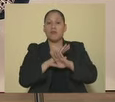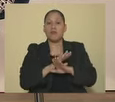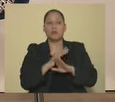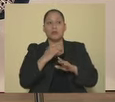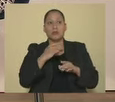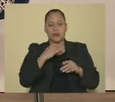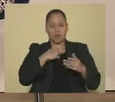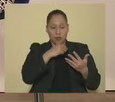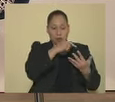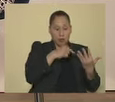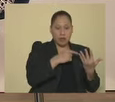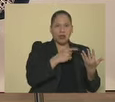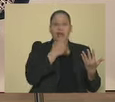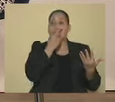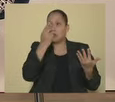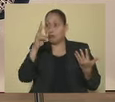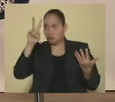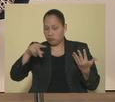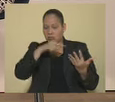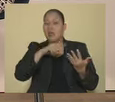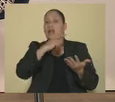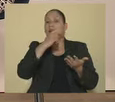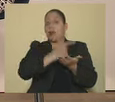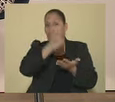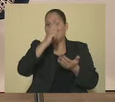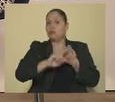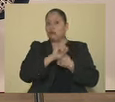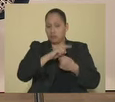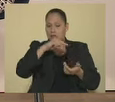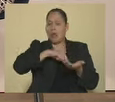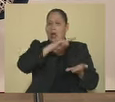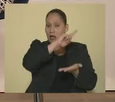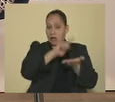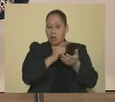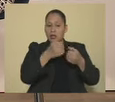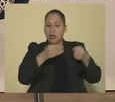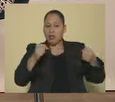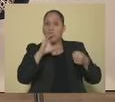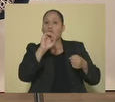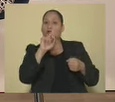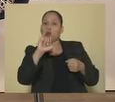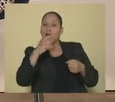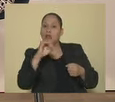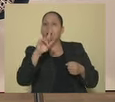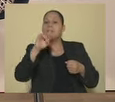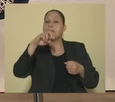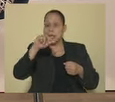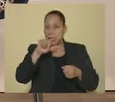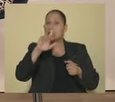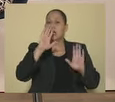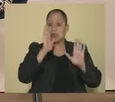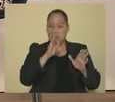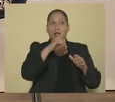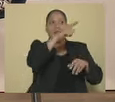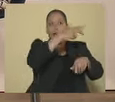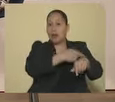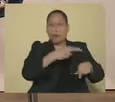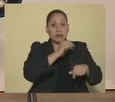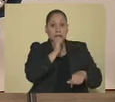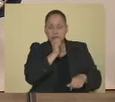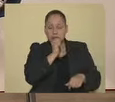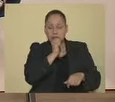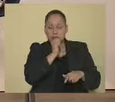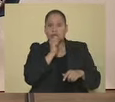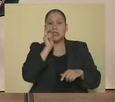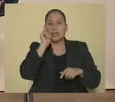es cierta, es un delito, está tipificado en el Código Penal del Distrito Federal. Si no se hace algo, es porque quien tiene